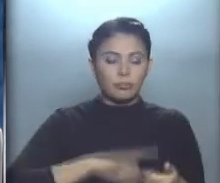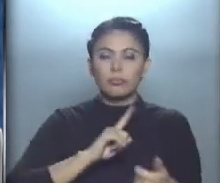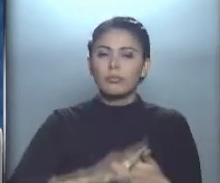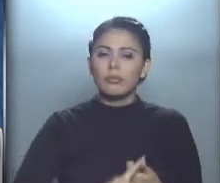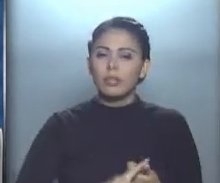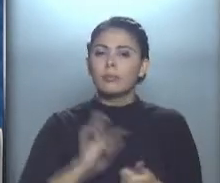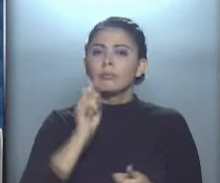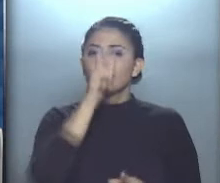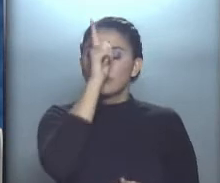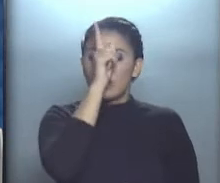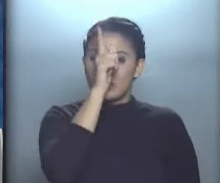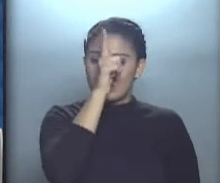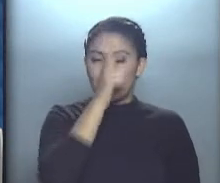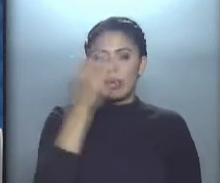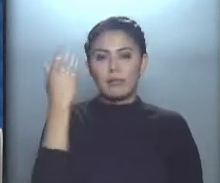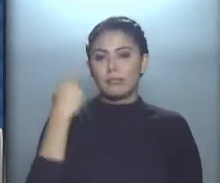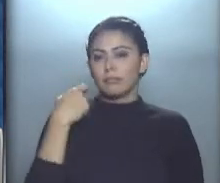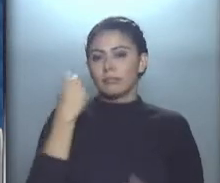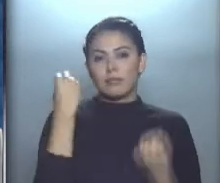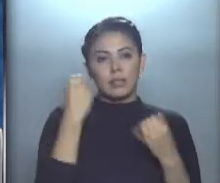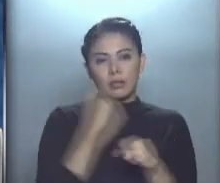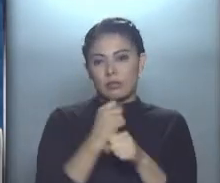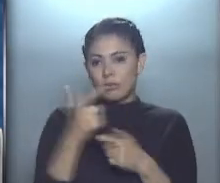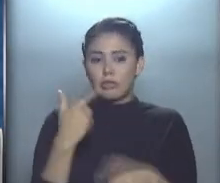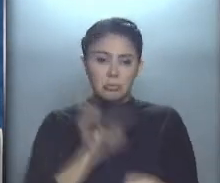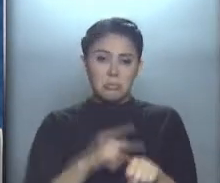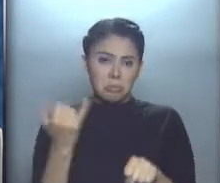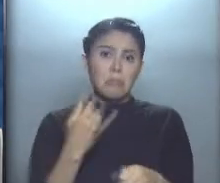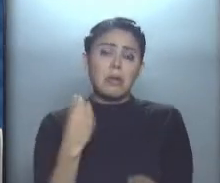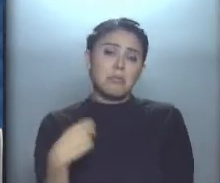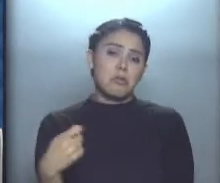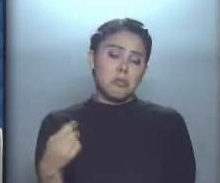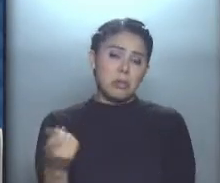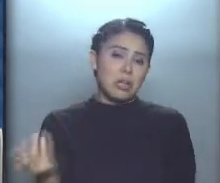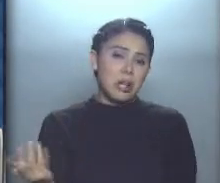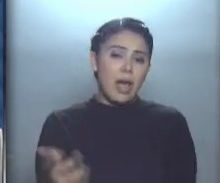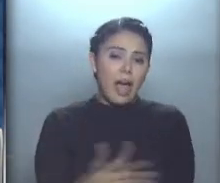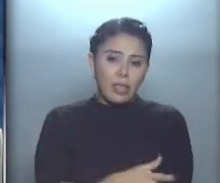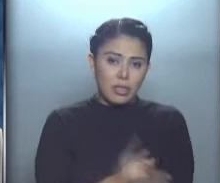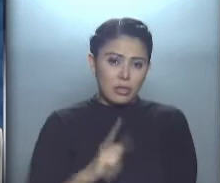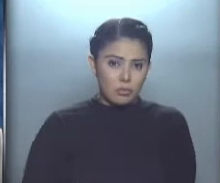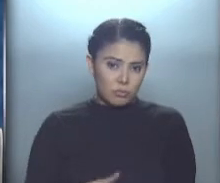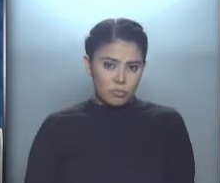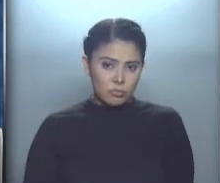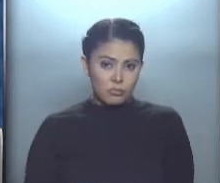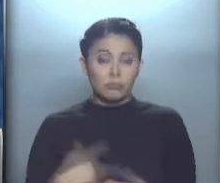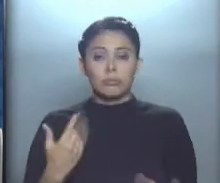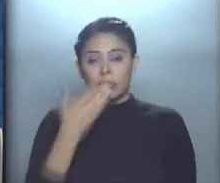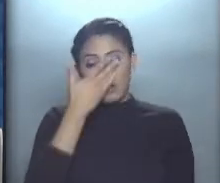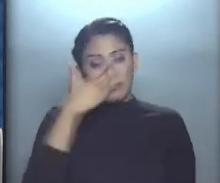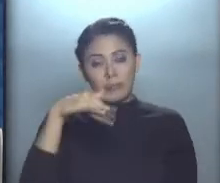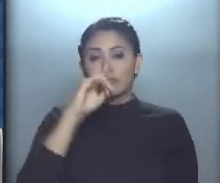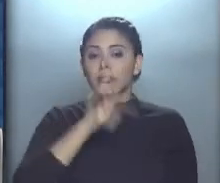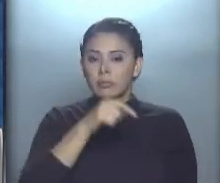Autoconvocados son policías retirados, que tienen todo el tiempo del mundo porque se jubilan en forma anticipada, que generan un déficit